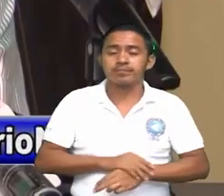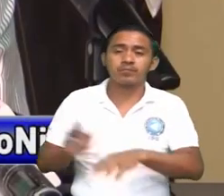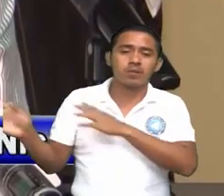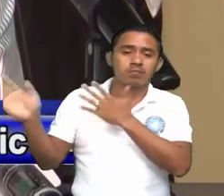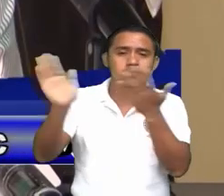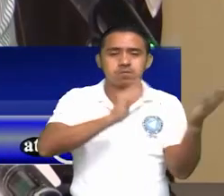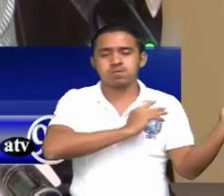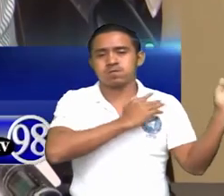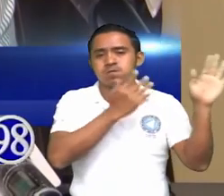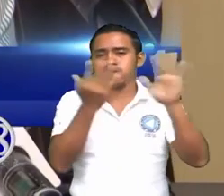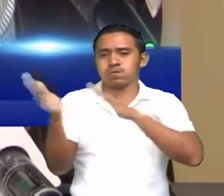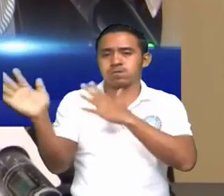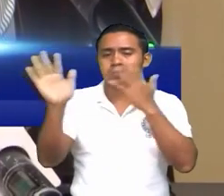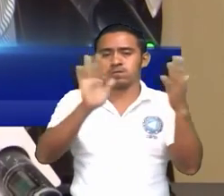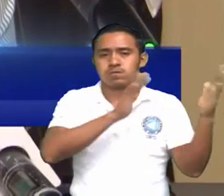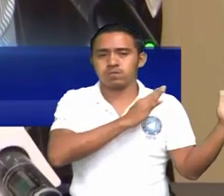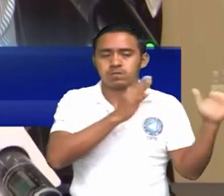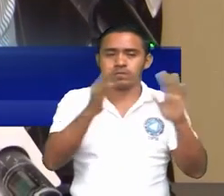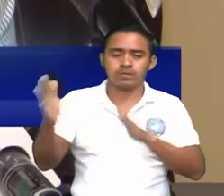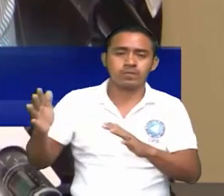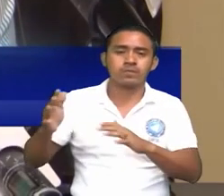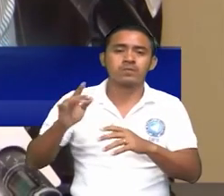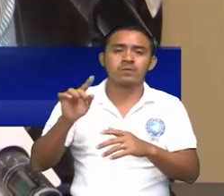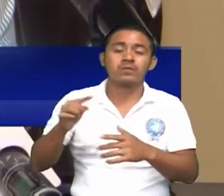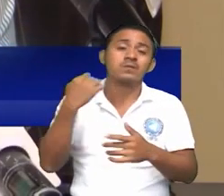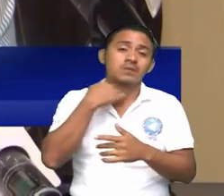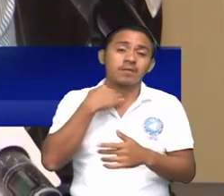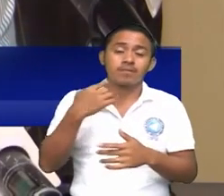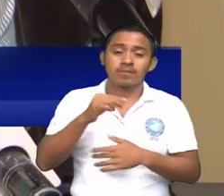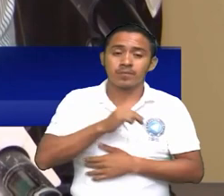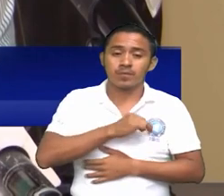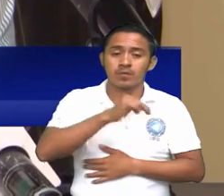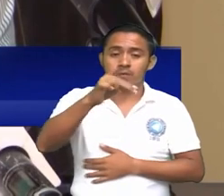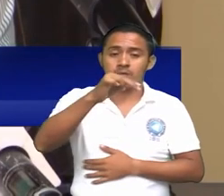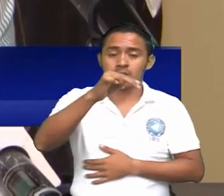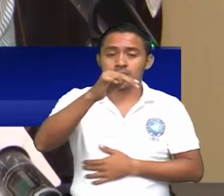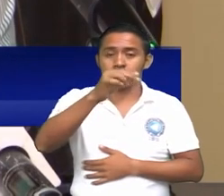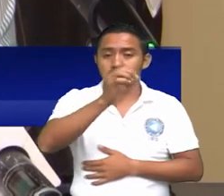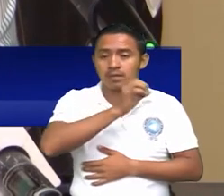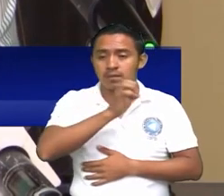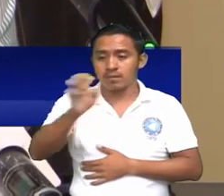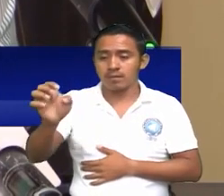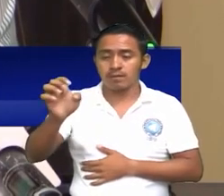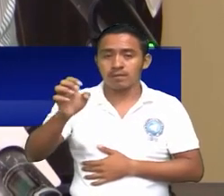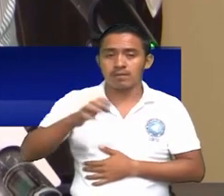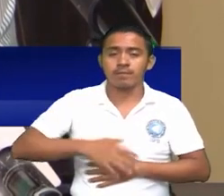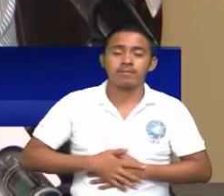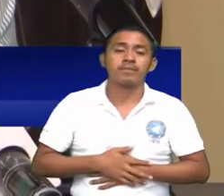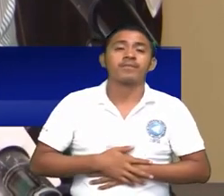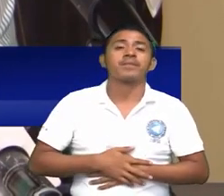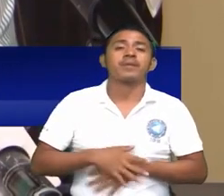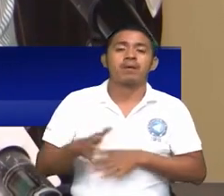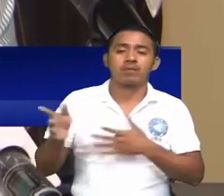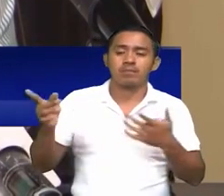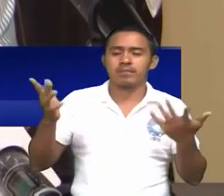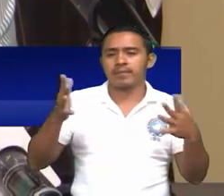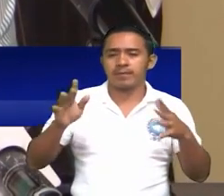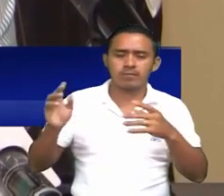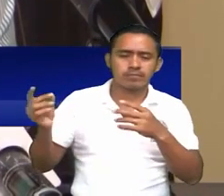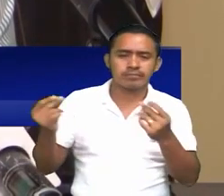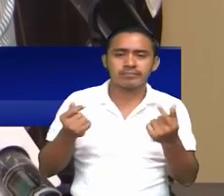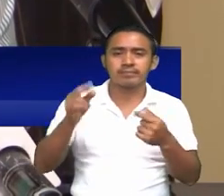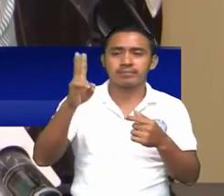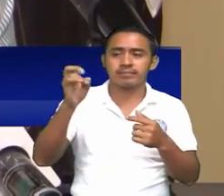vientos vamos a tenerlos siempre soplando del nordeste este con velocidades promedio de